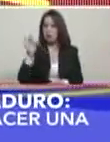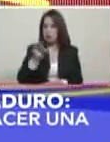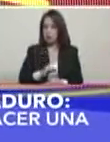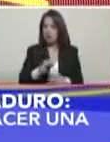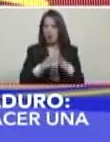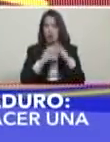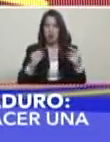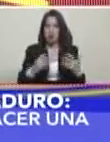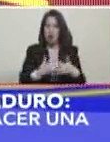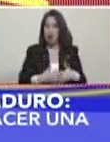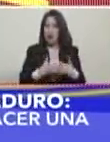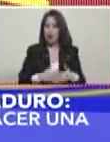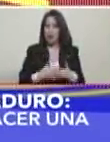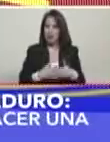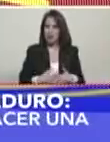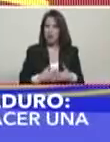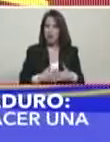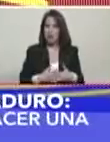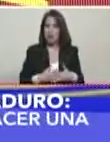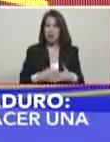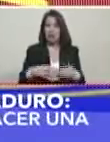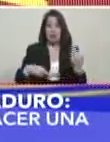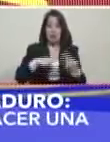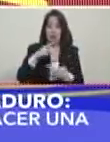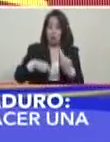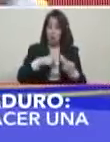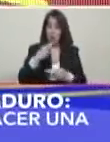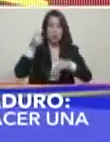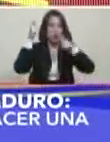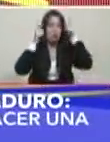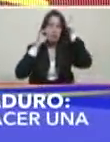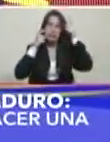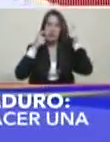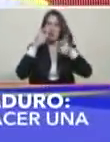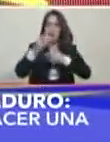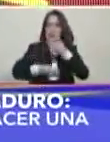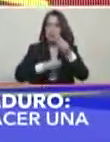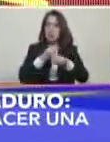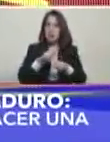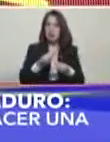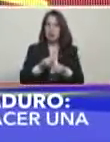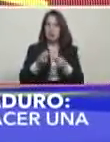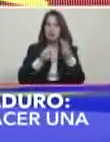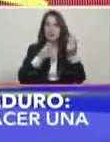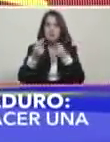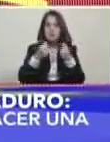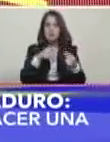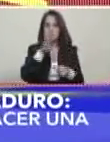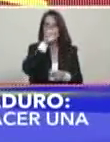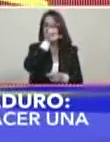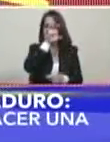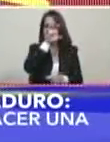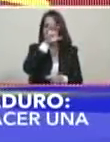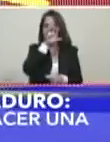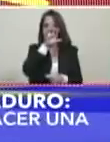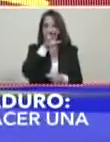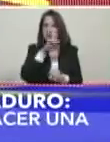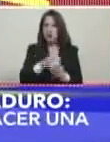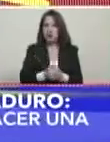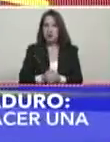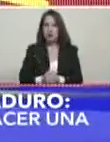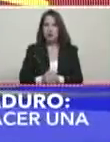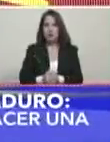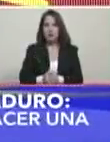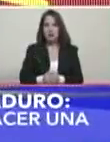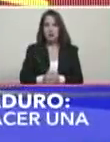complejo industrial que la revolución y el comandante Chávez creó para la economía del país. Si